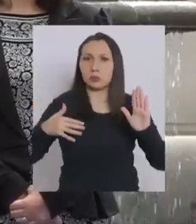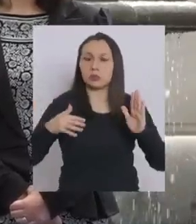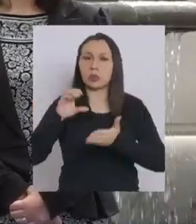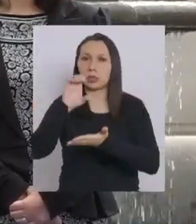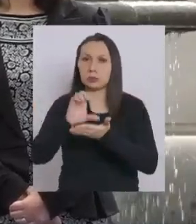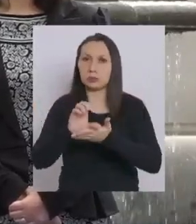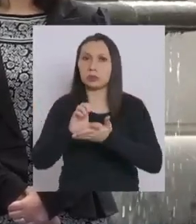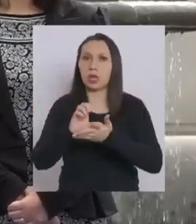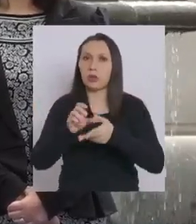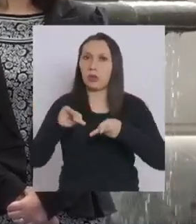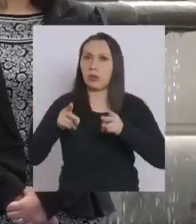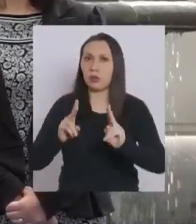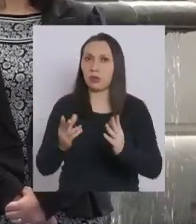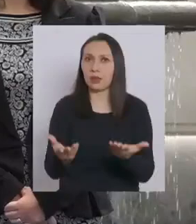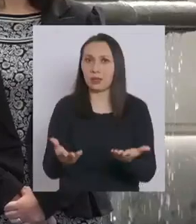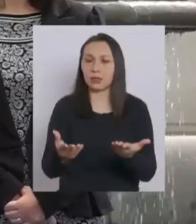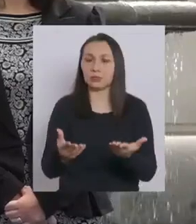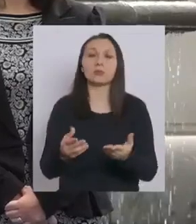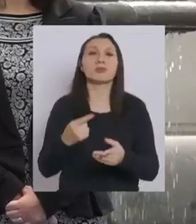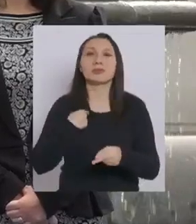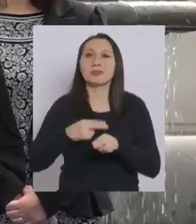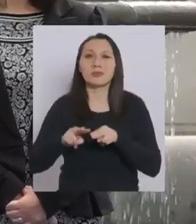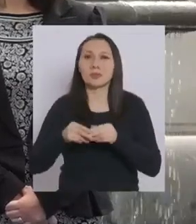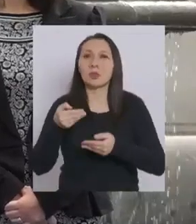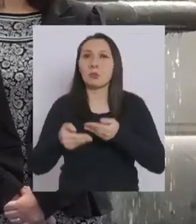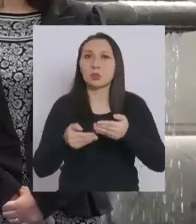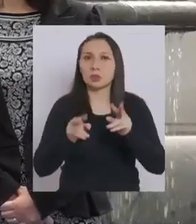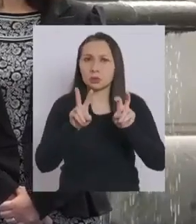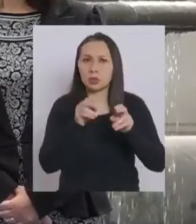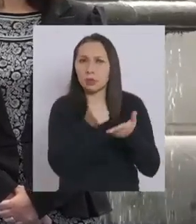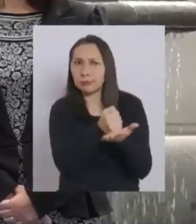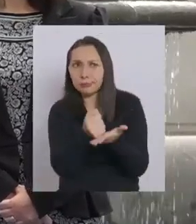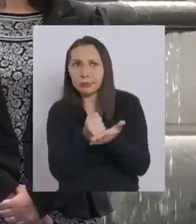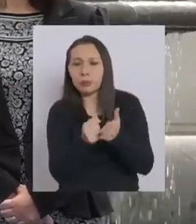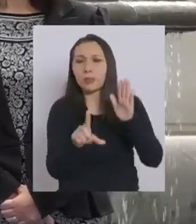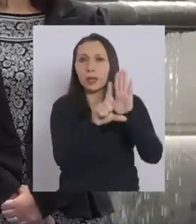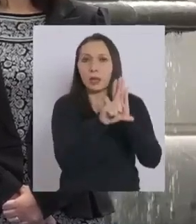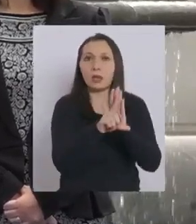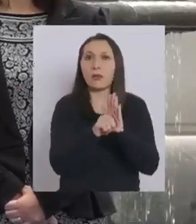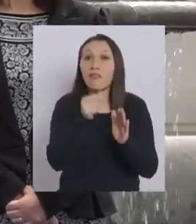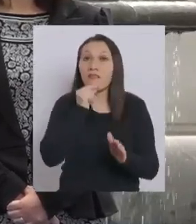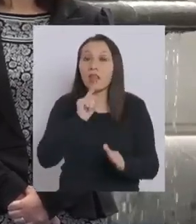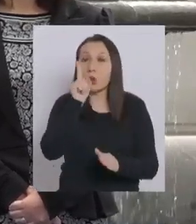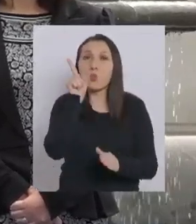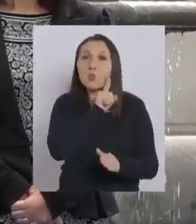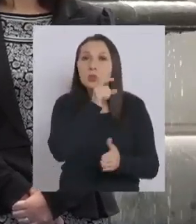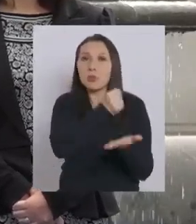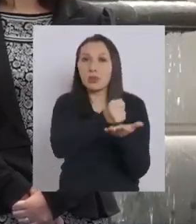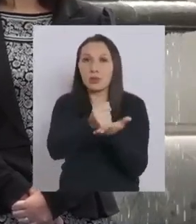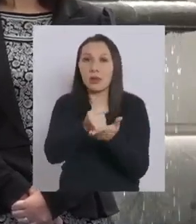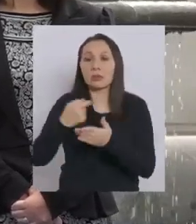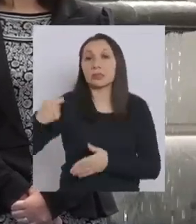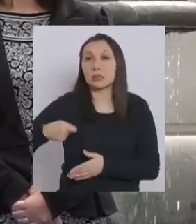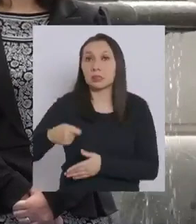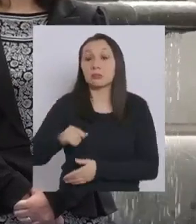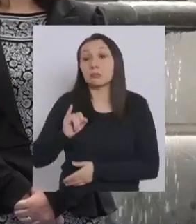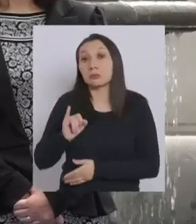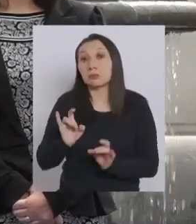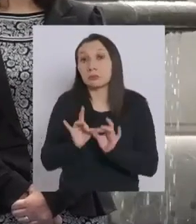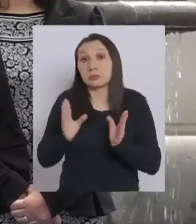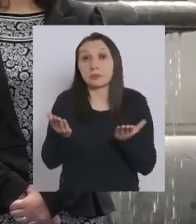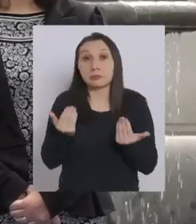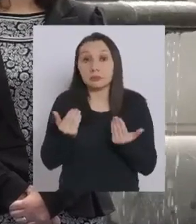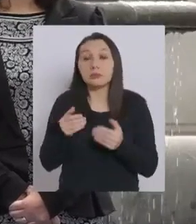un Estado de Derecho. Y lo vamos a hacer en el proceso legislativo, recordemos que queda un trámite en el Senado, y si es